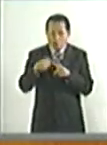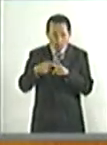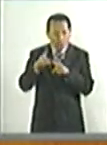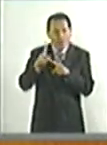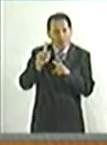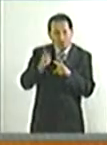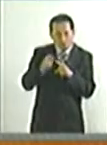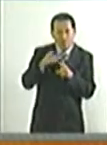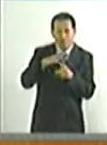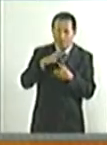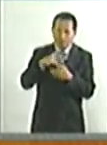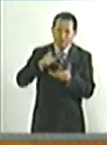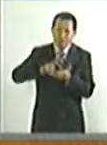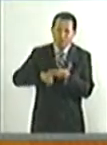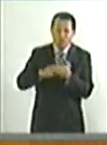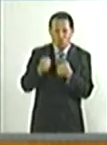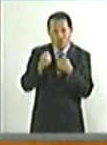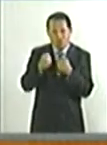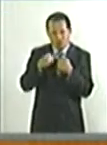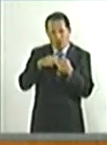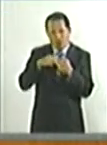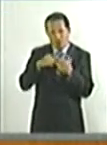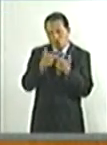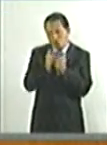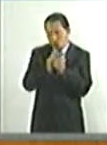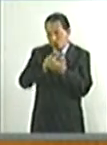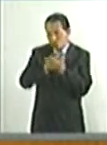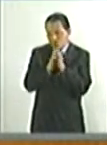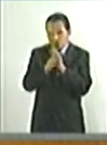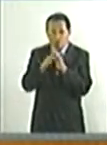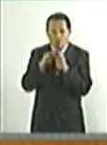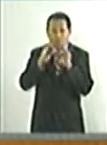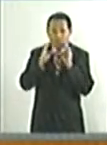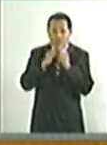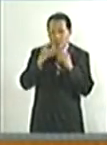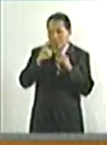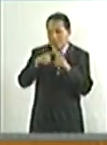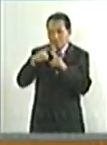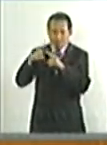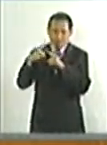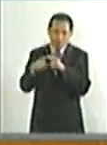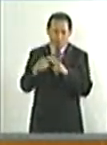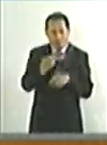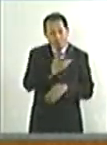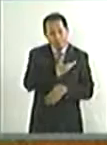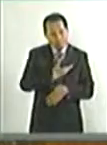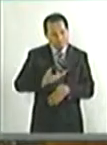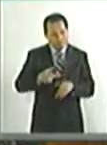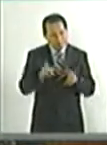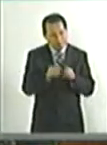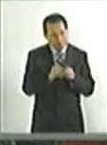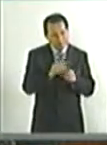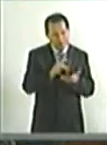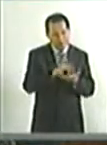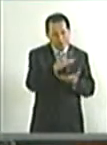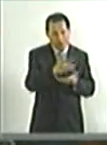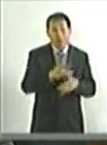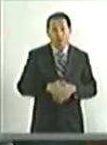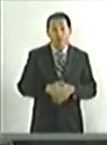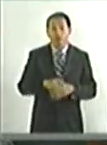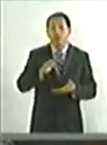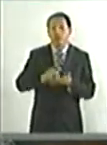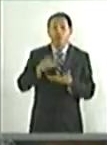de la delincuencia en nuestro país. Es cuanto, señor presidente, muchísimas gracias. Gracias,